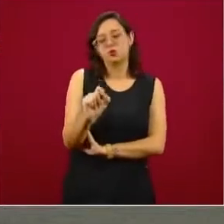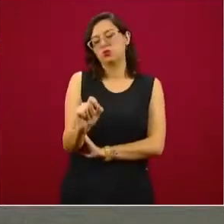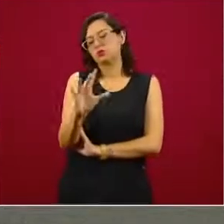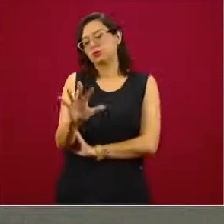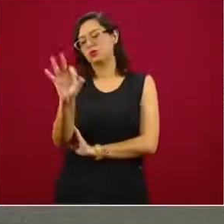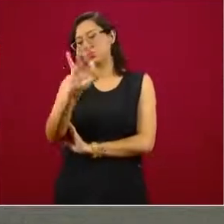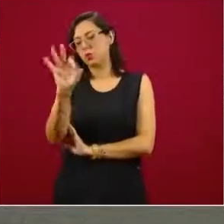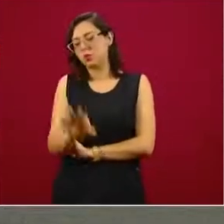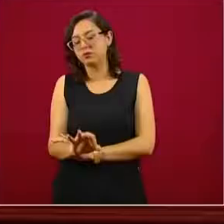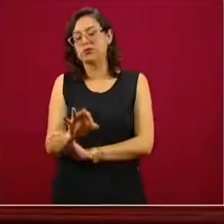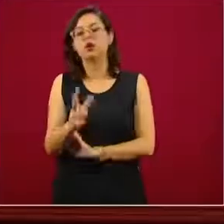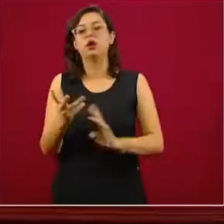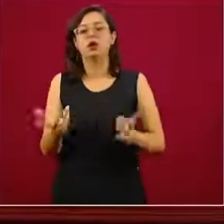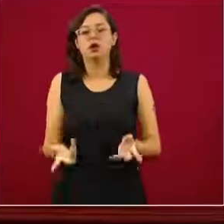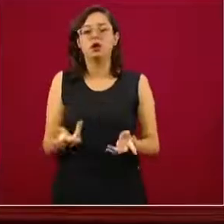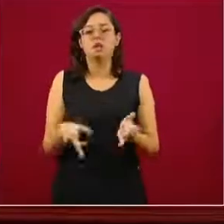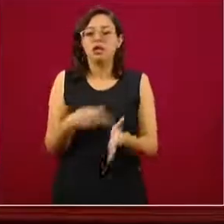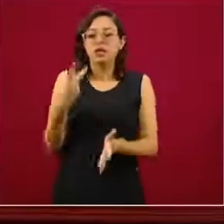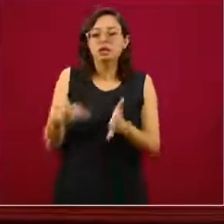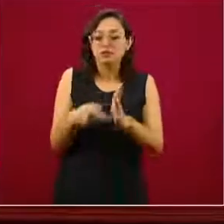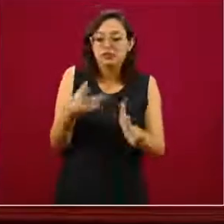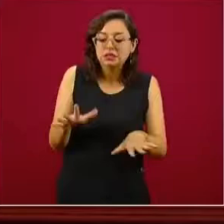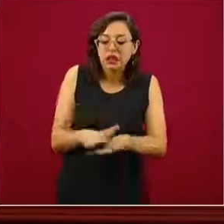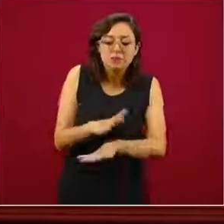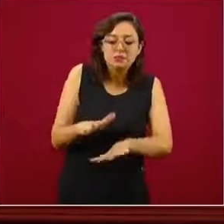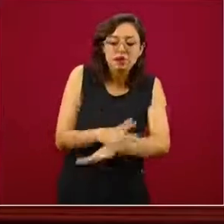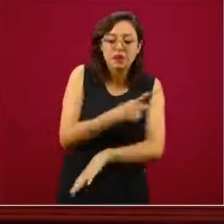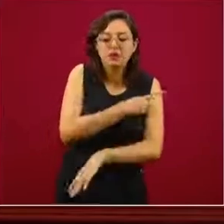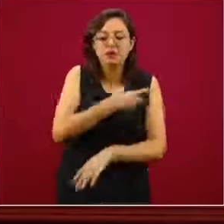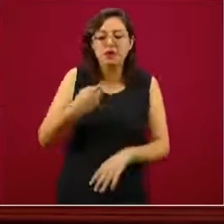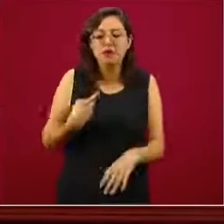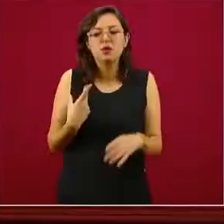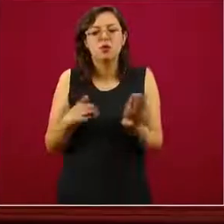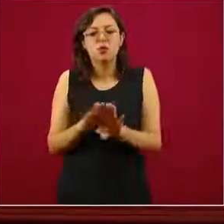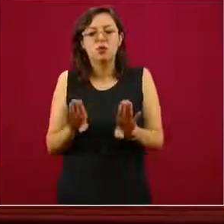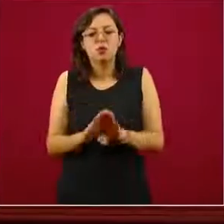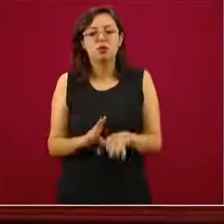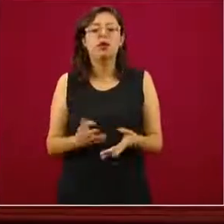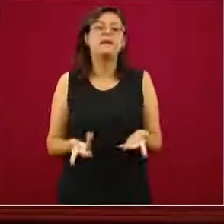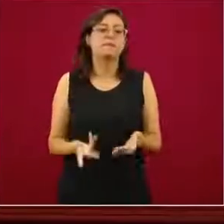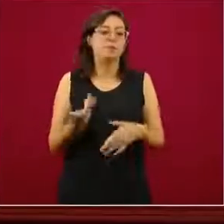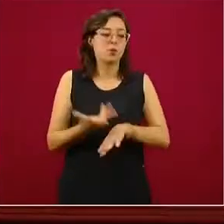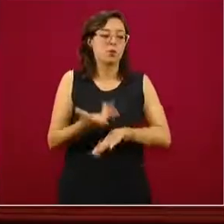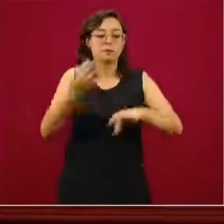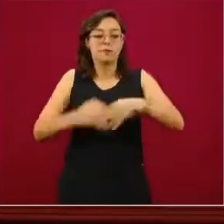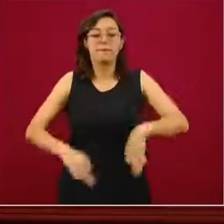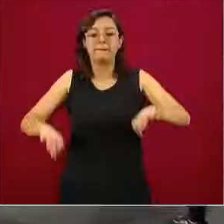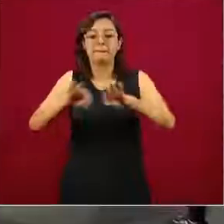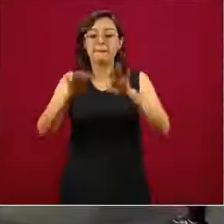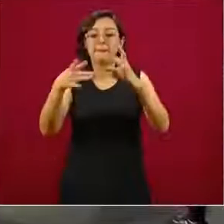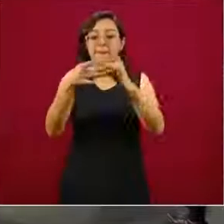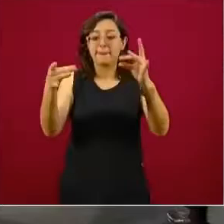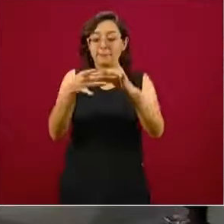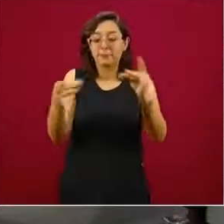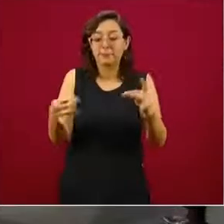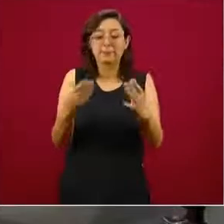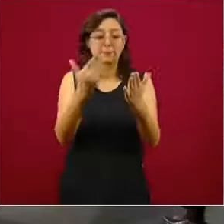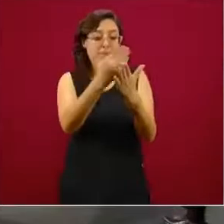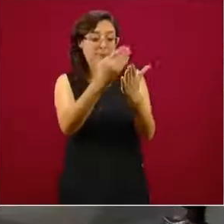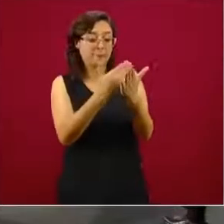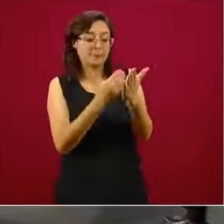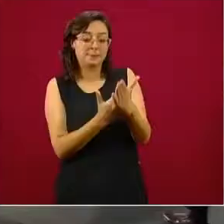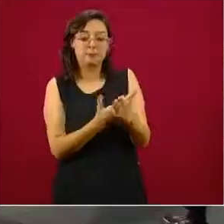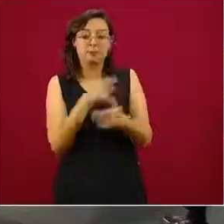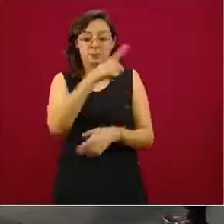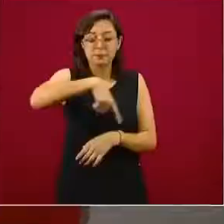si este se está reponiendo de manera constante. ¿Por qué es importante decirlo? Porque en este caso, esta lista de autocomprobación,